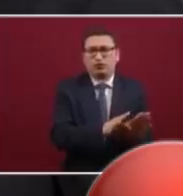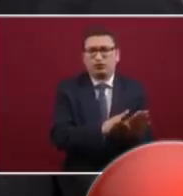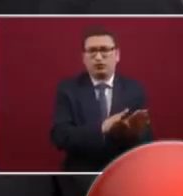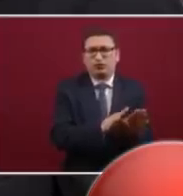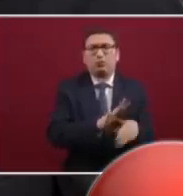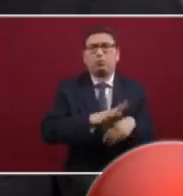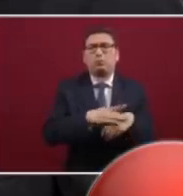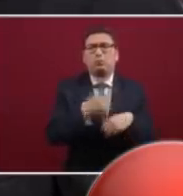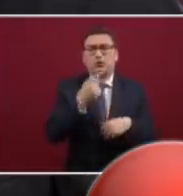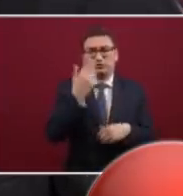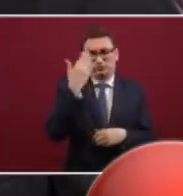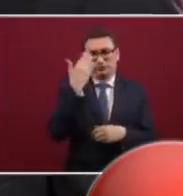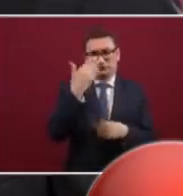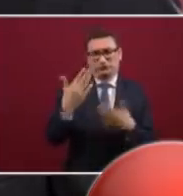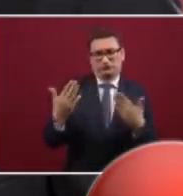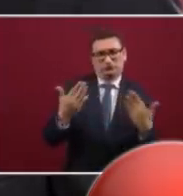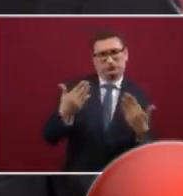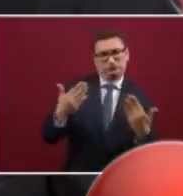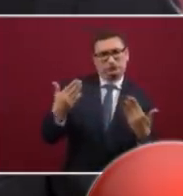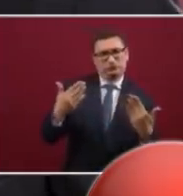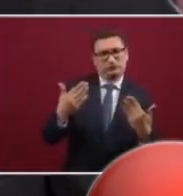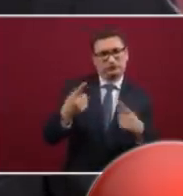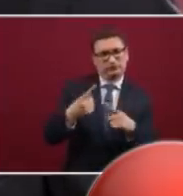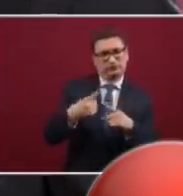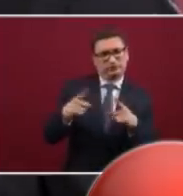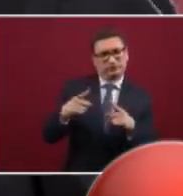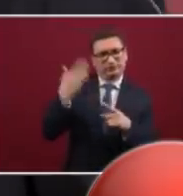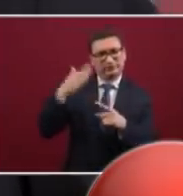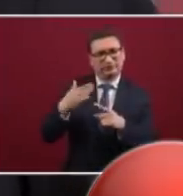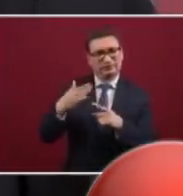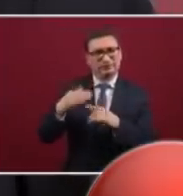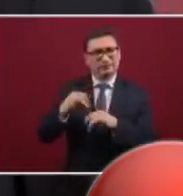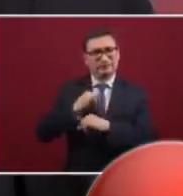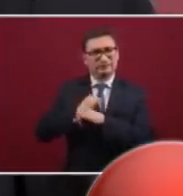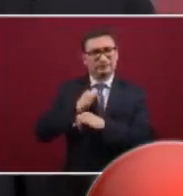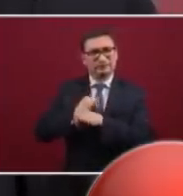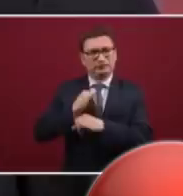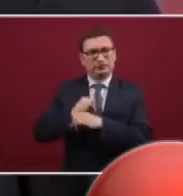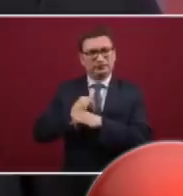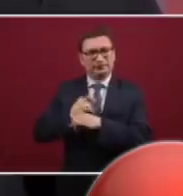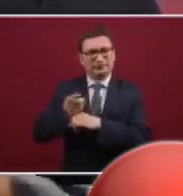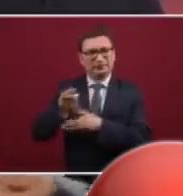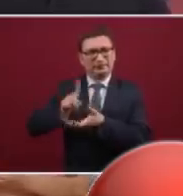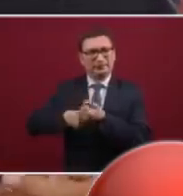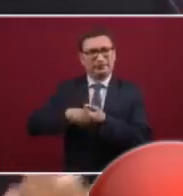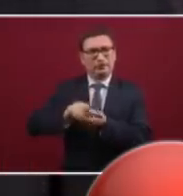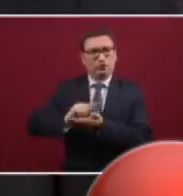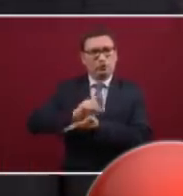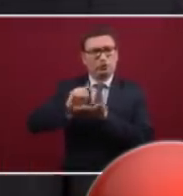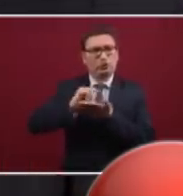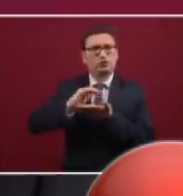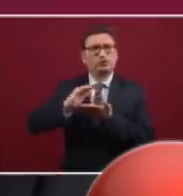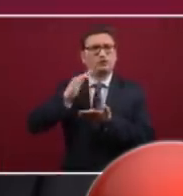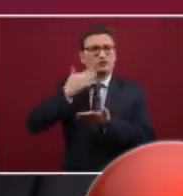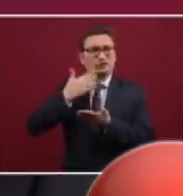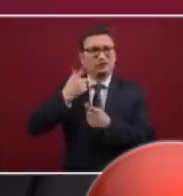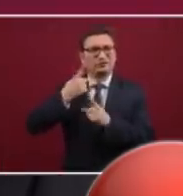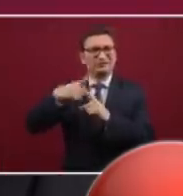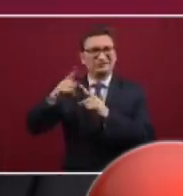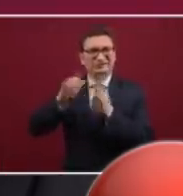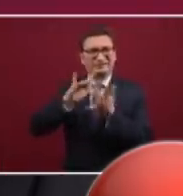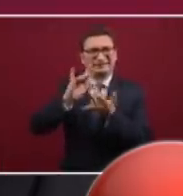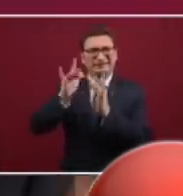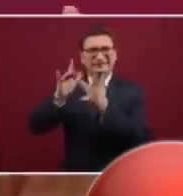el crecimiento constante de las redes sociales? Imagínense los jóvenes.